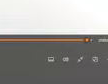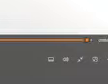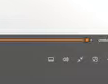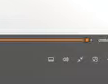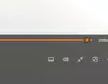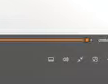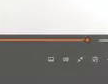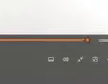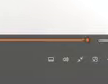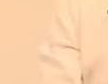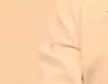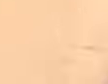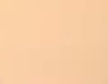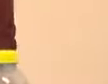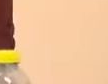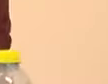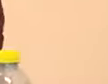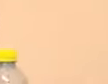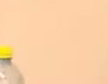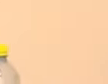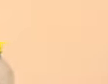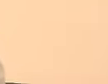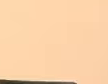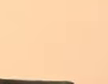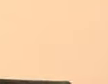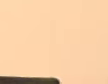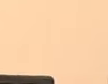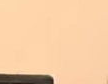Existimos para la gente. Vigilando Supersalud.